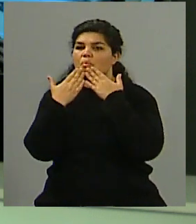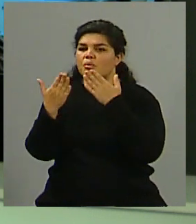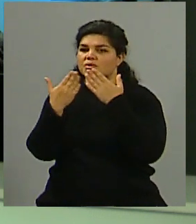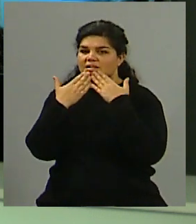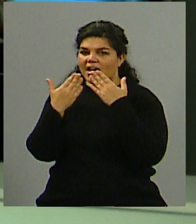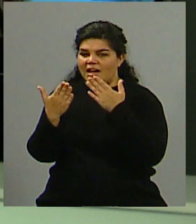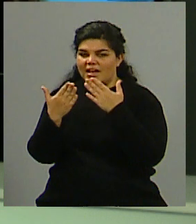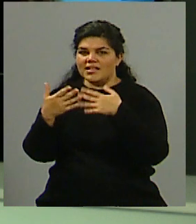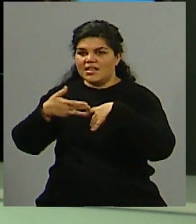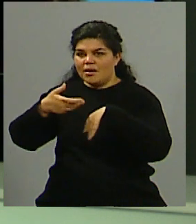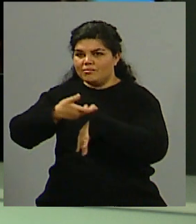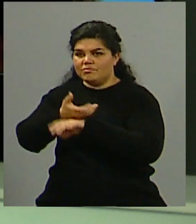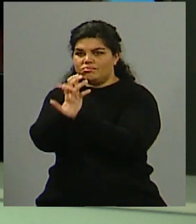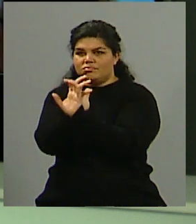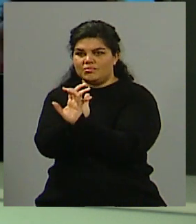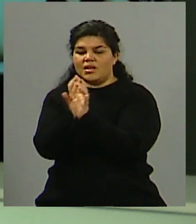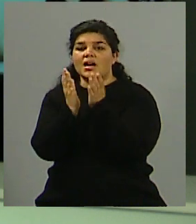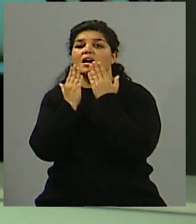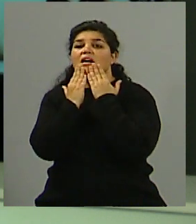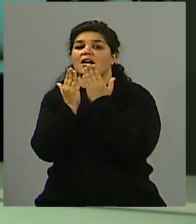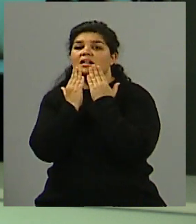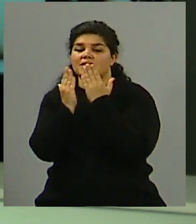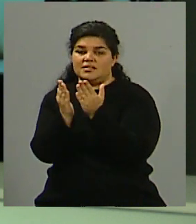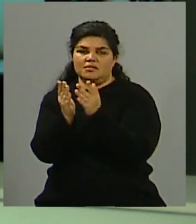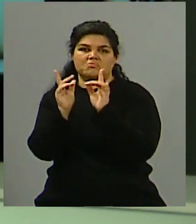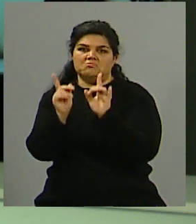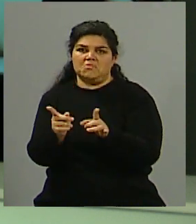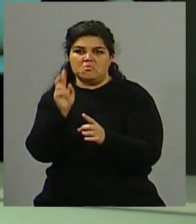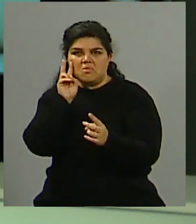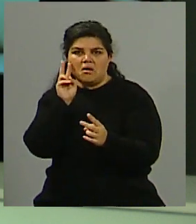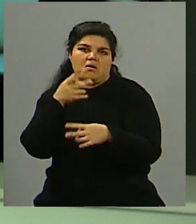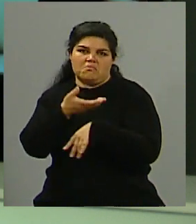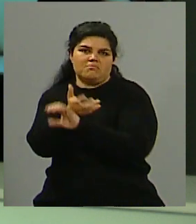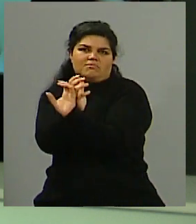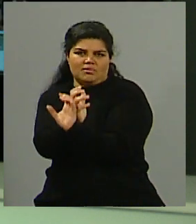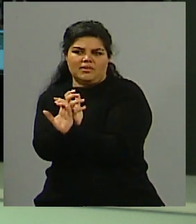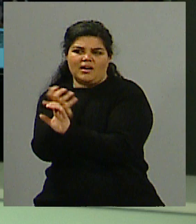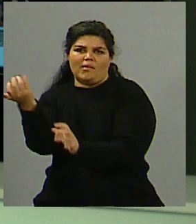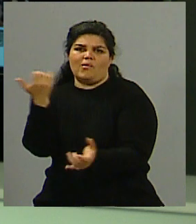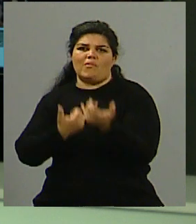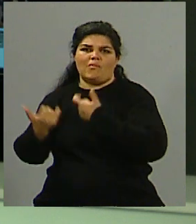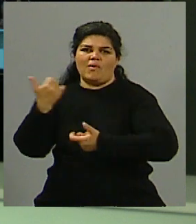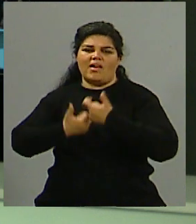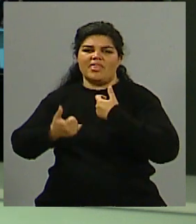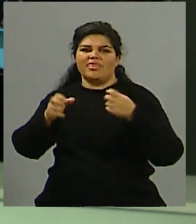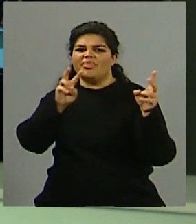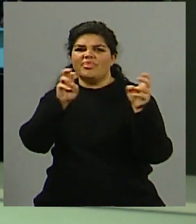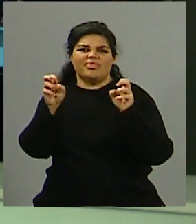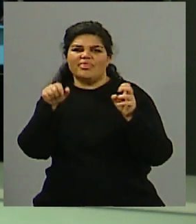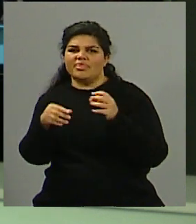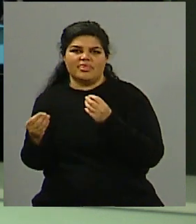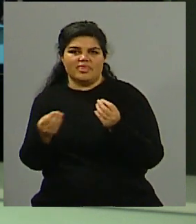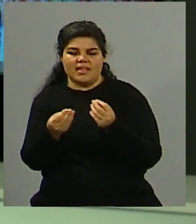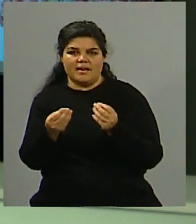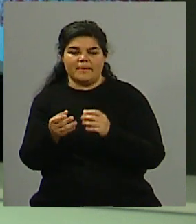minutos. La verdad que es un honor tenerte del otro lado para hablar de un tema que